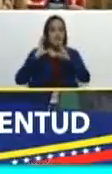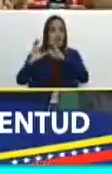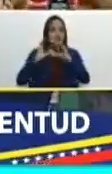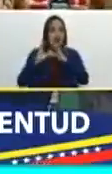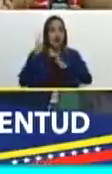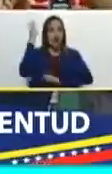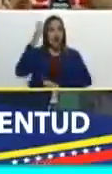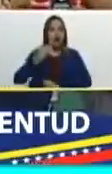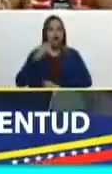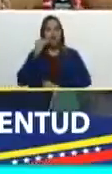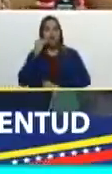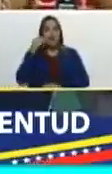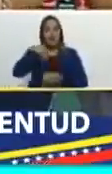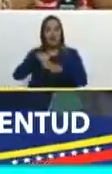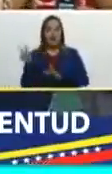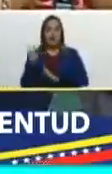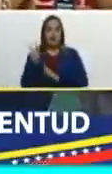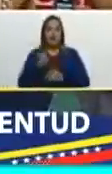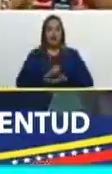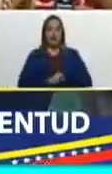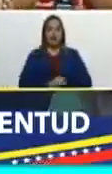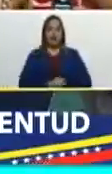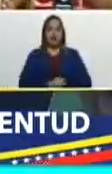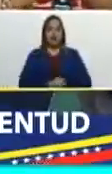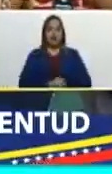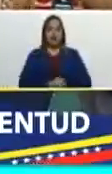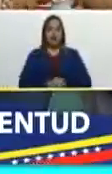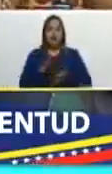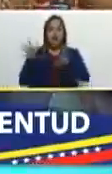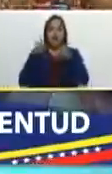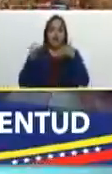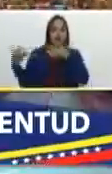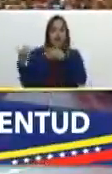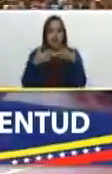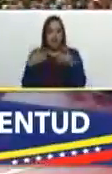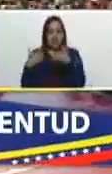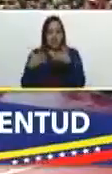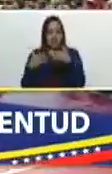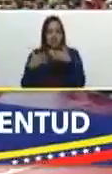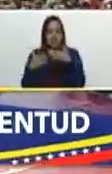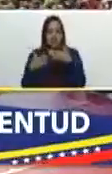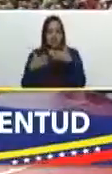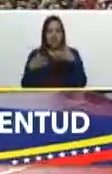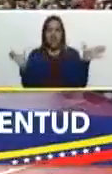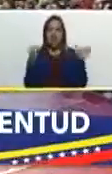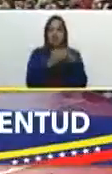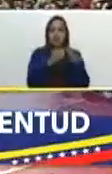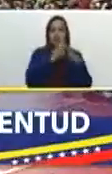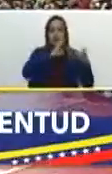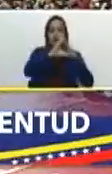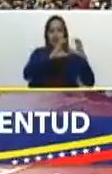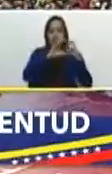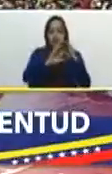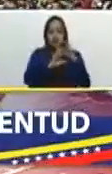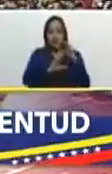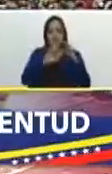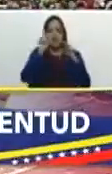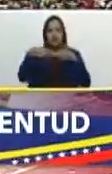la juventud en Venezuela. Ganar la batalla en medios, redes y